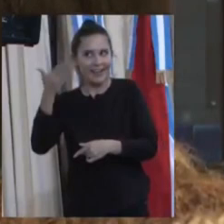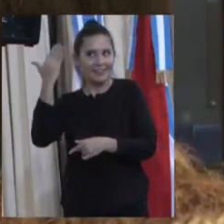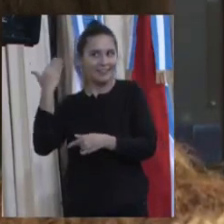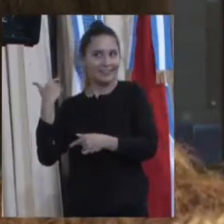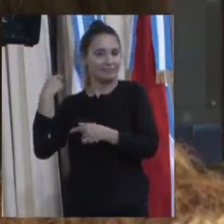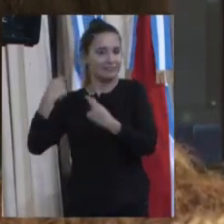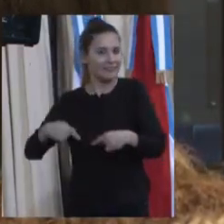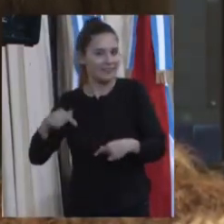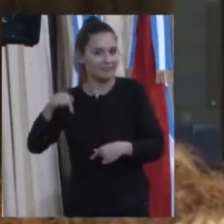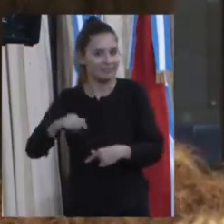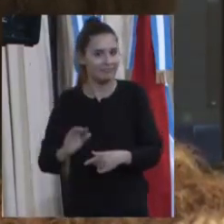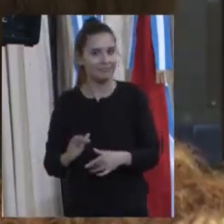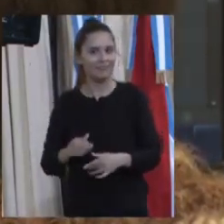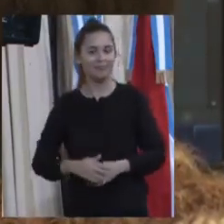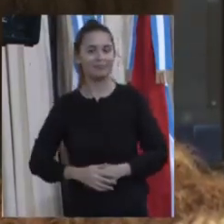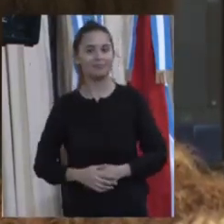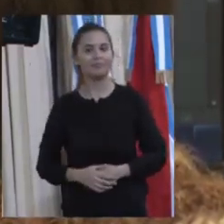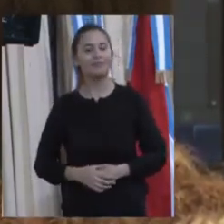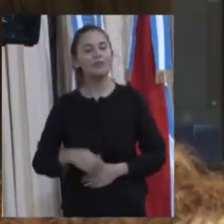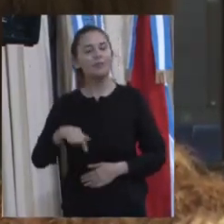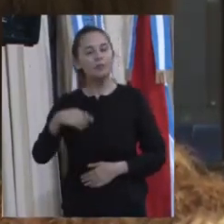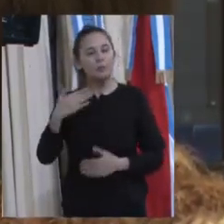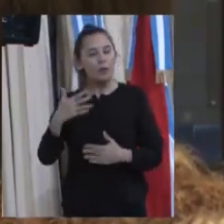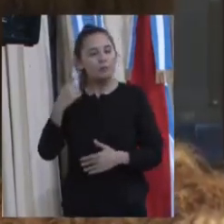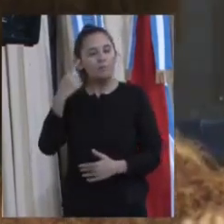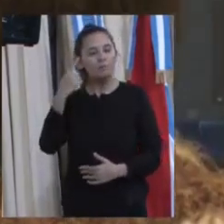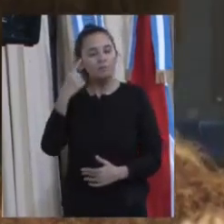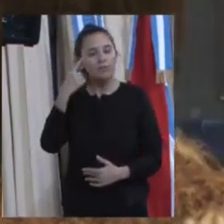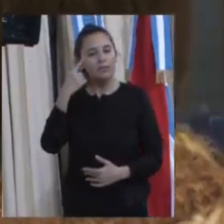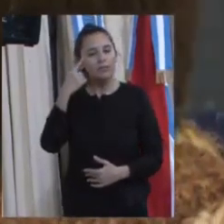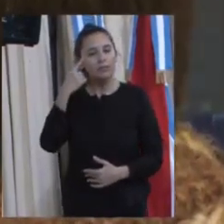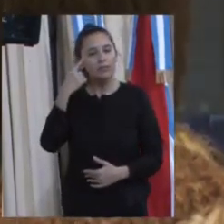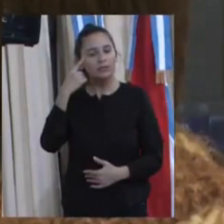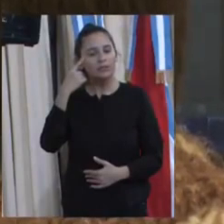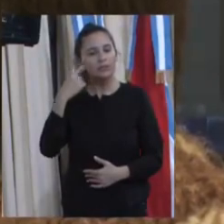traen y que no son pequeñas, uno podría pensar que